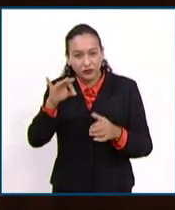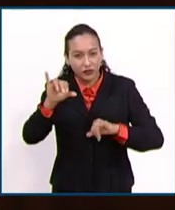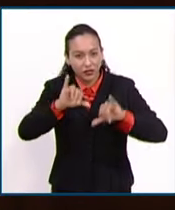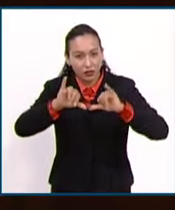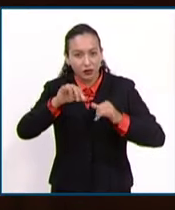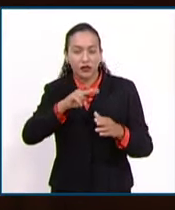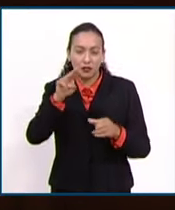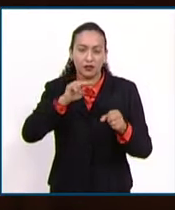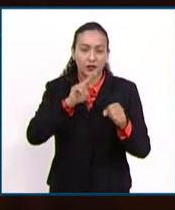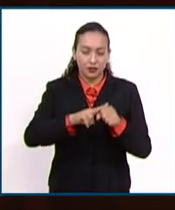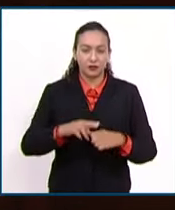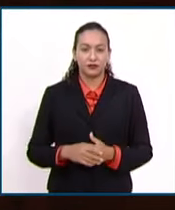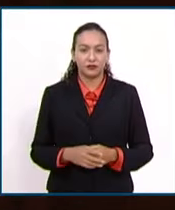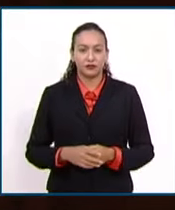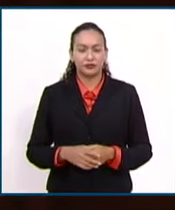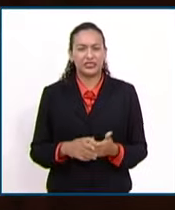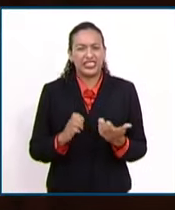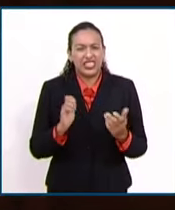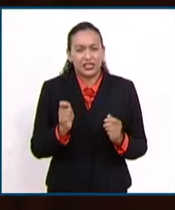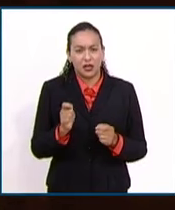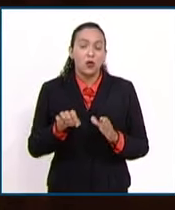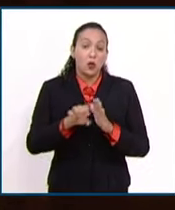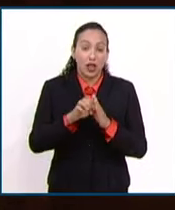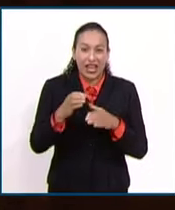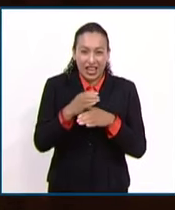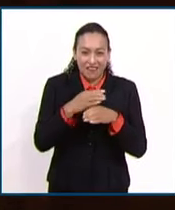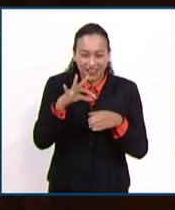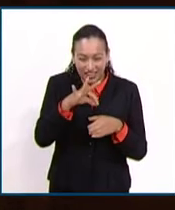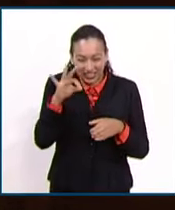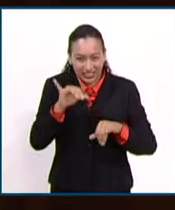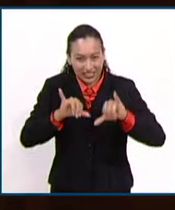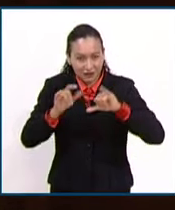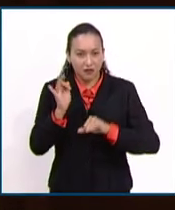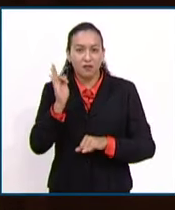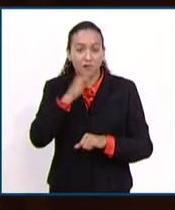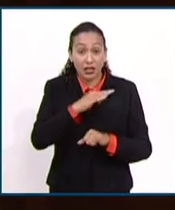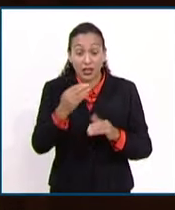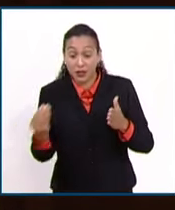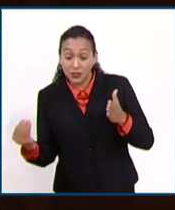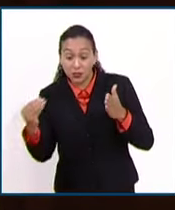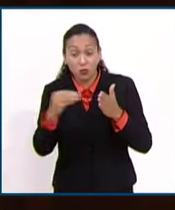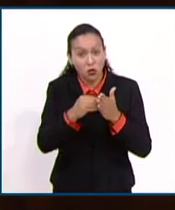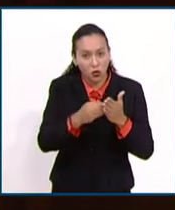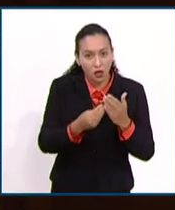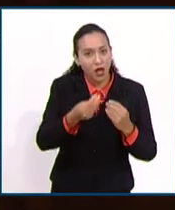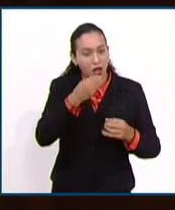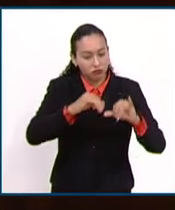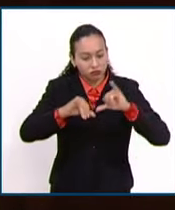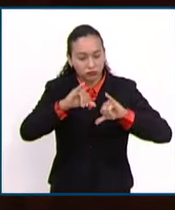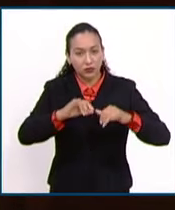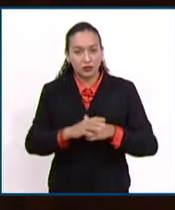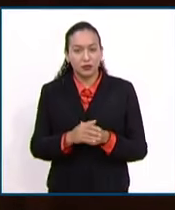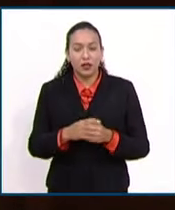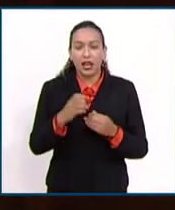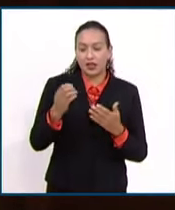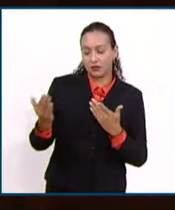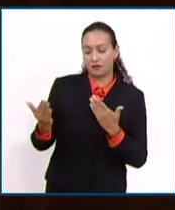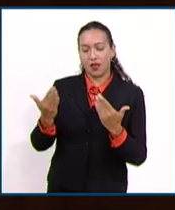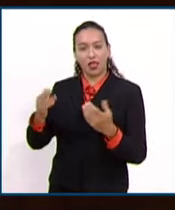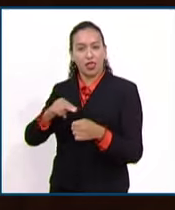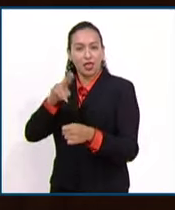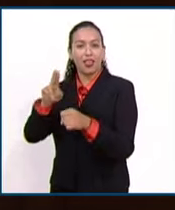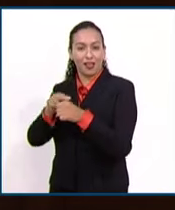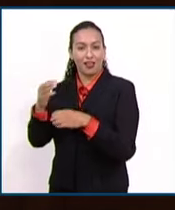cafeína sintética que se agrega a este tipo de productos no es comparable frente a la cafeína natural